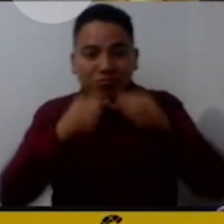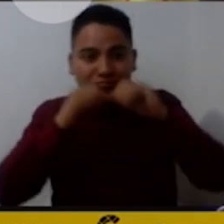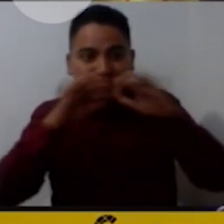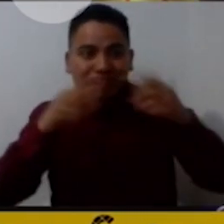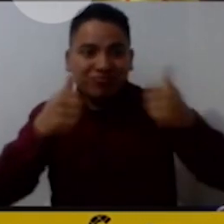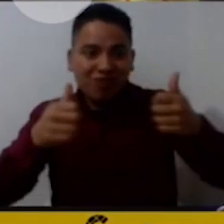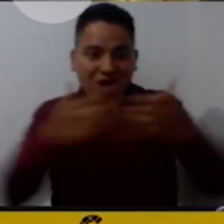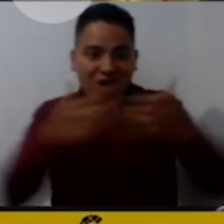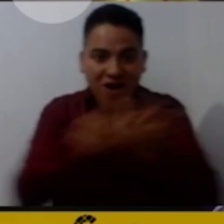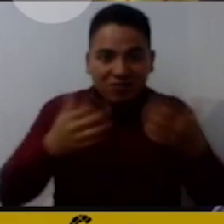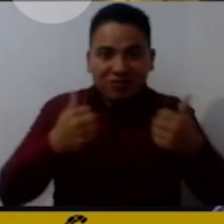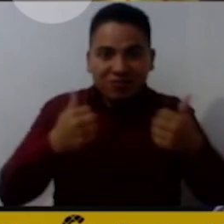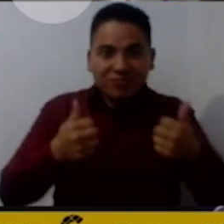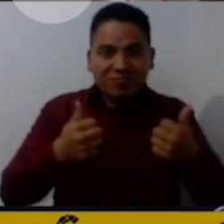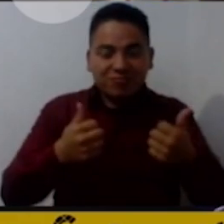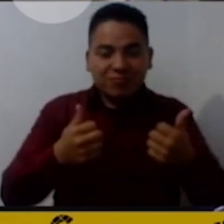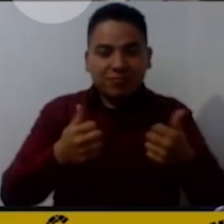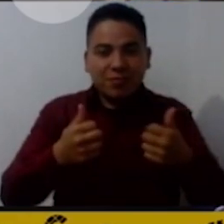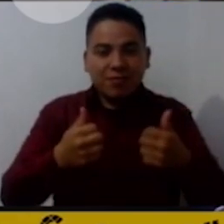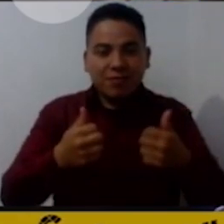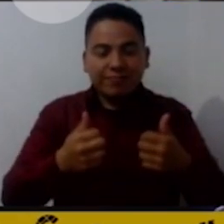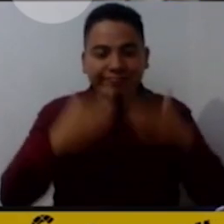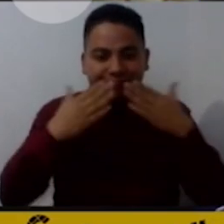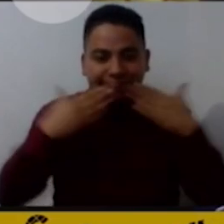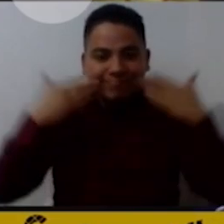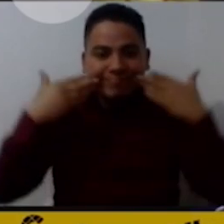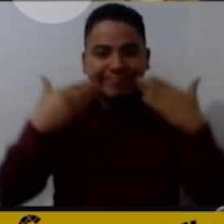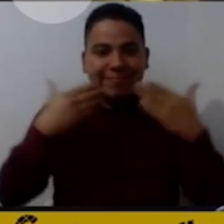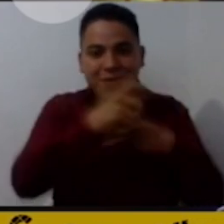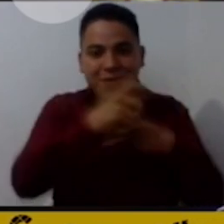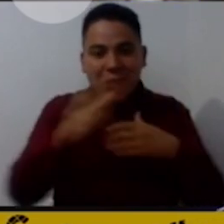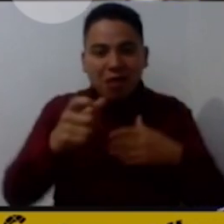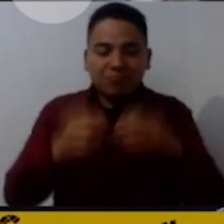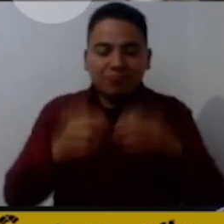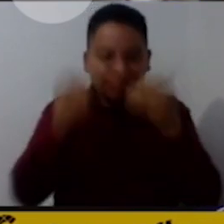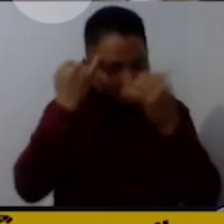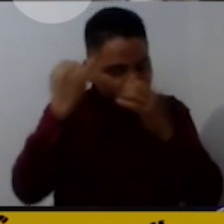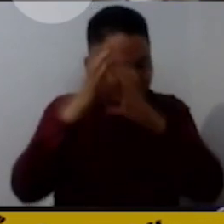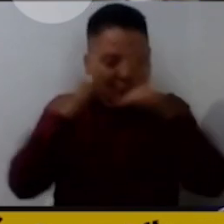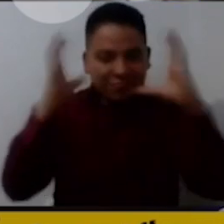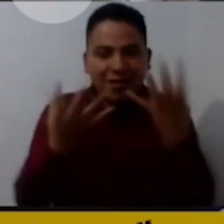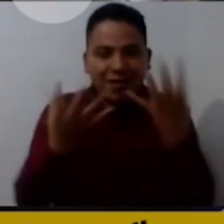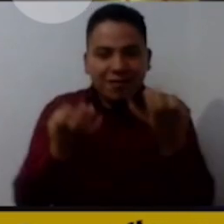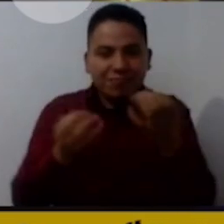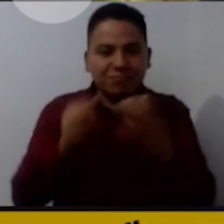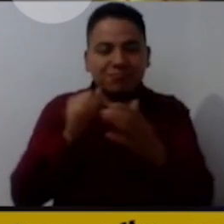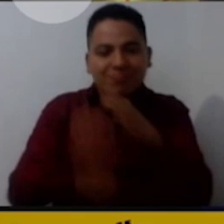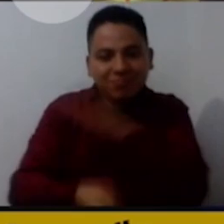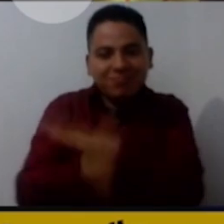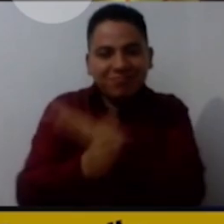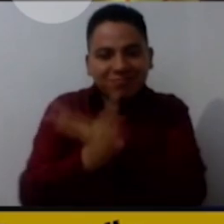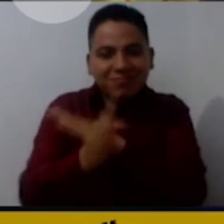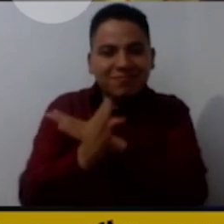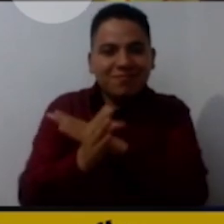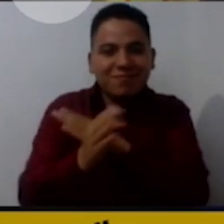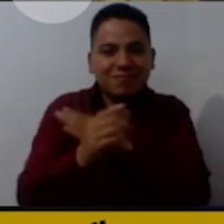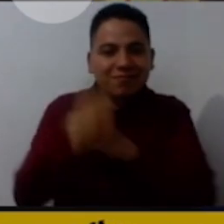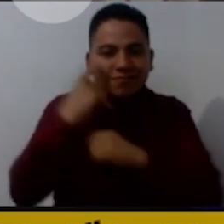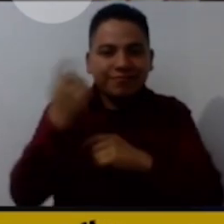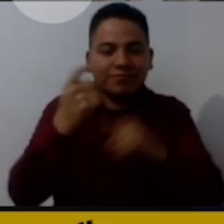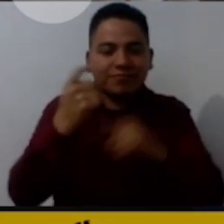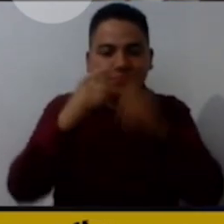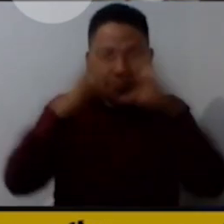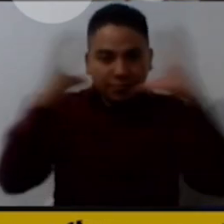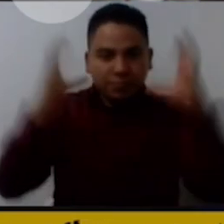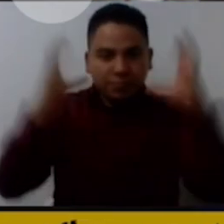amable de las personas la inspiran a seguir buscando sus sueños. Tocando Puertas, este corto es de Paola